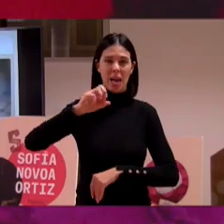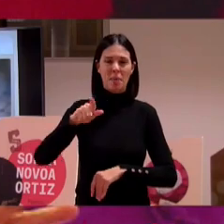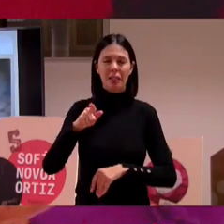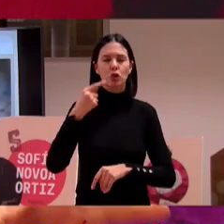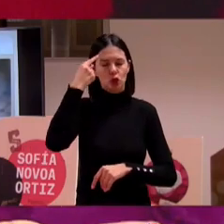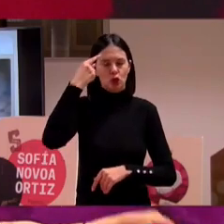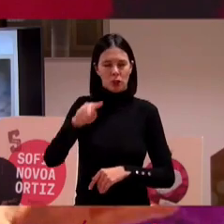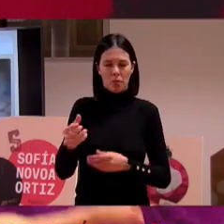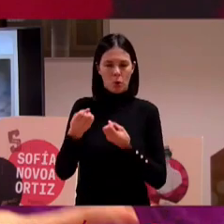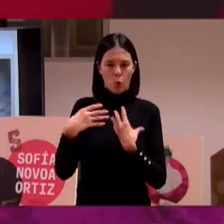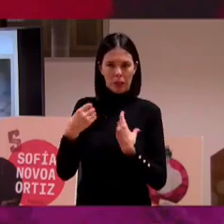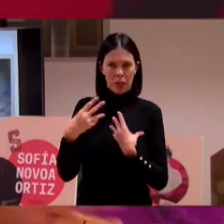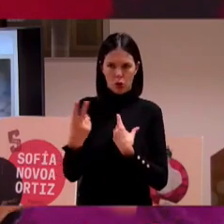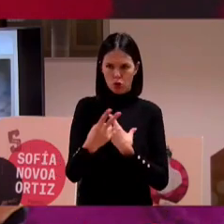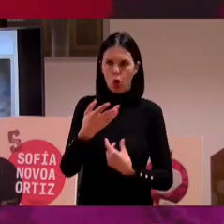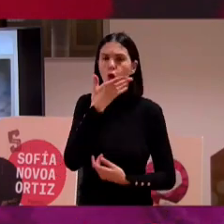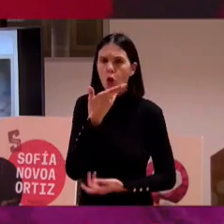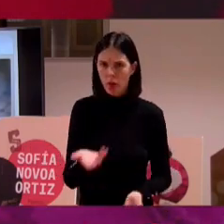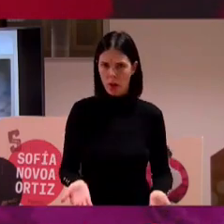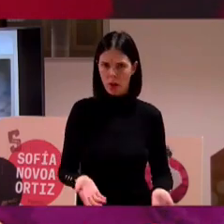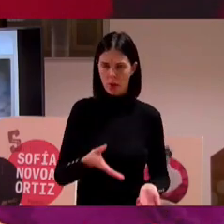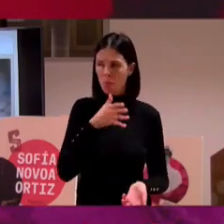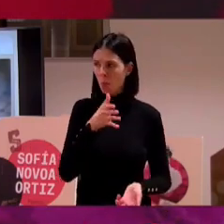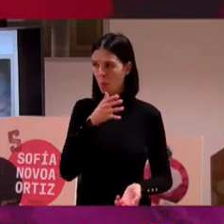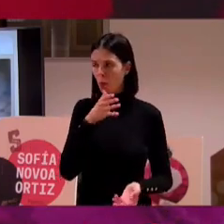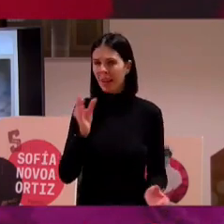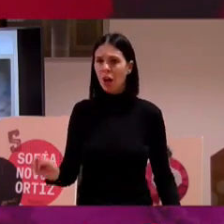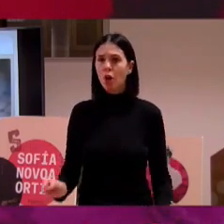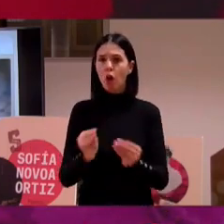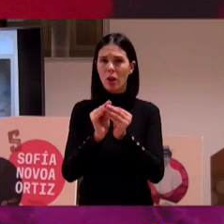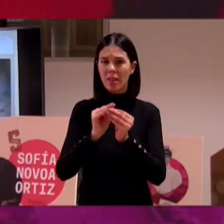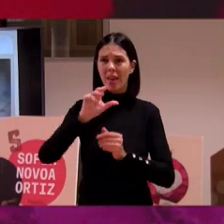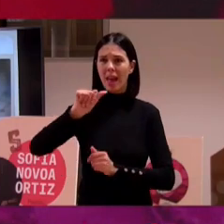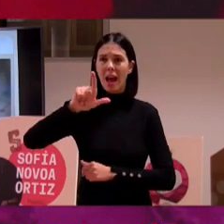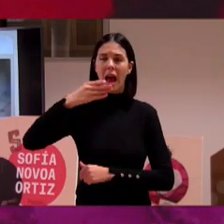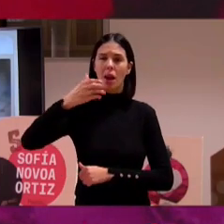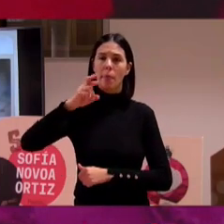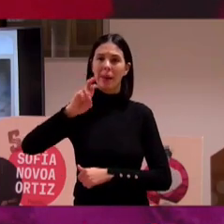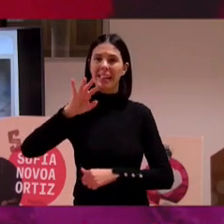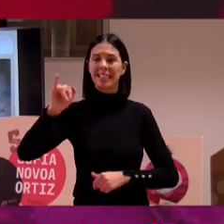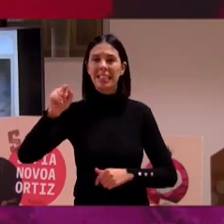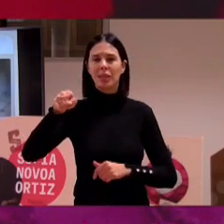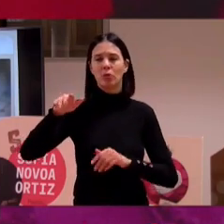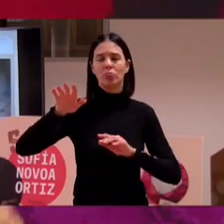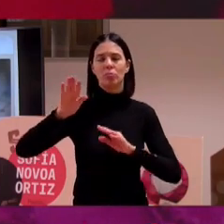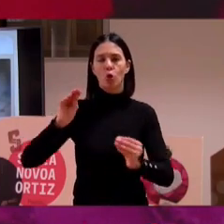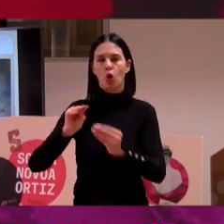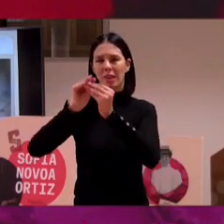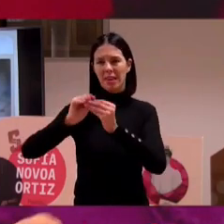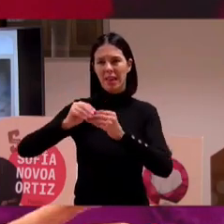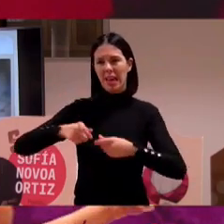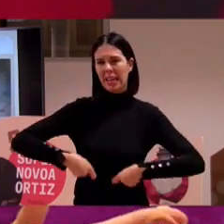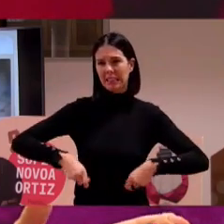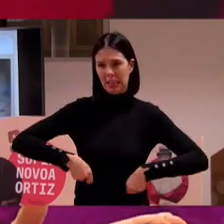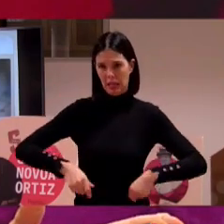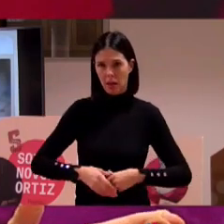sei que non eran descoñecidos, porque a Carmen Krukenberg coincide con Alberti en Argentina.